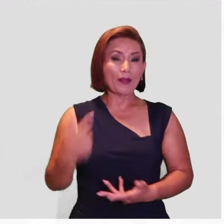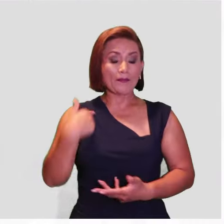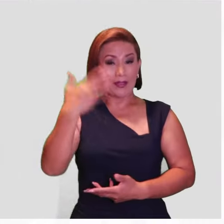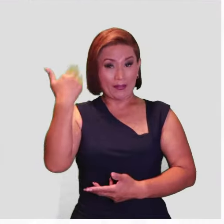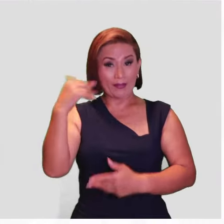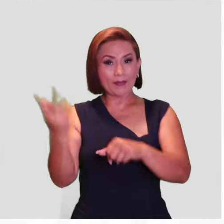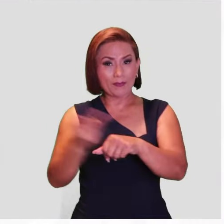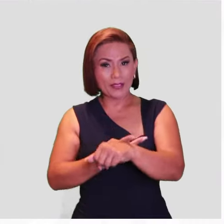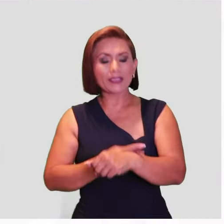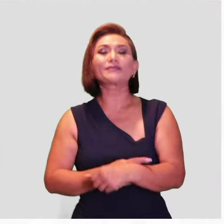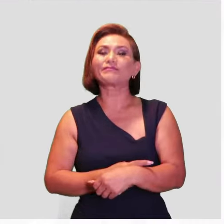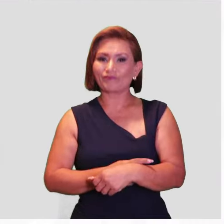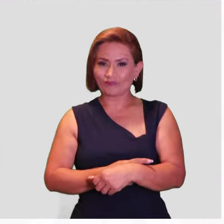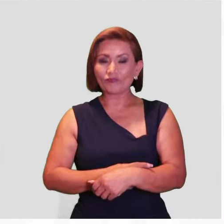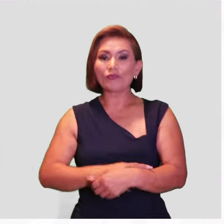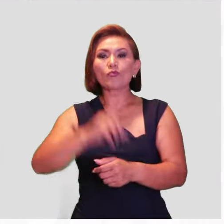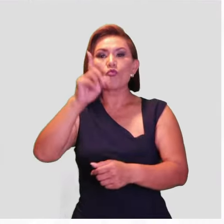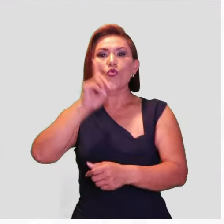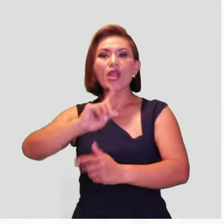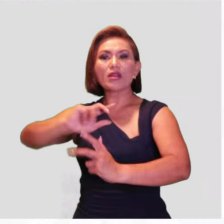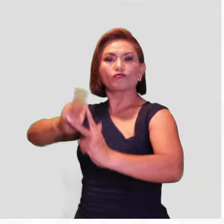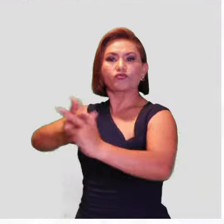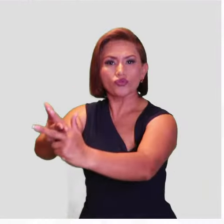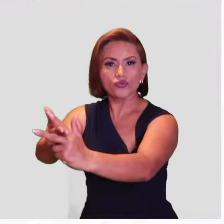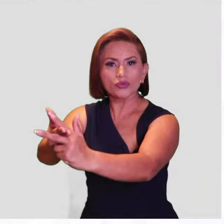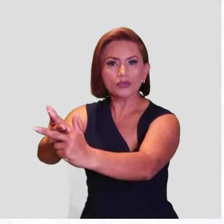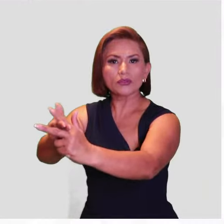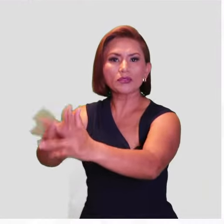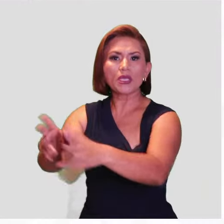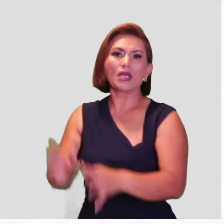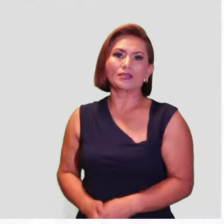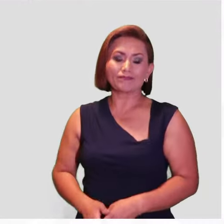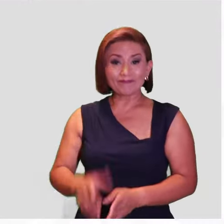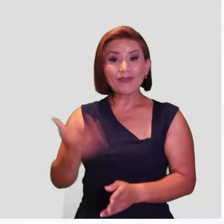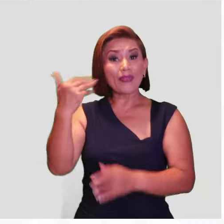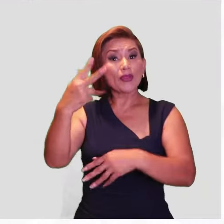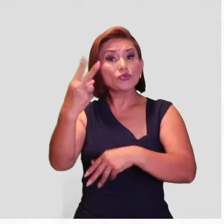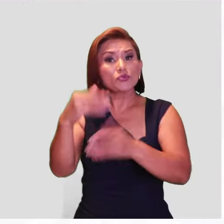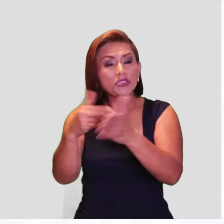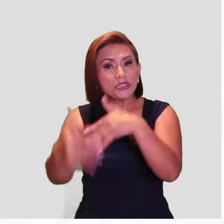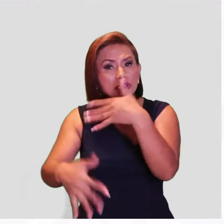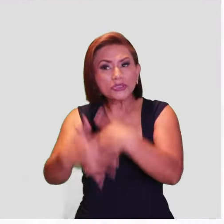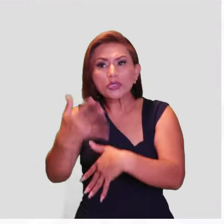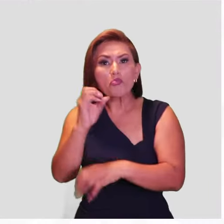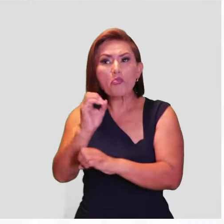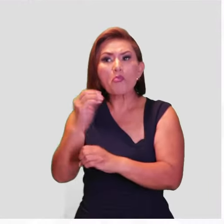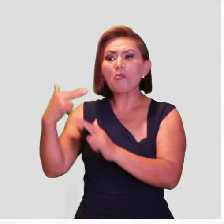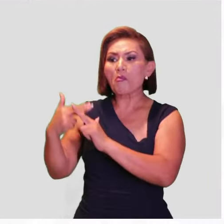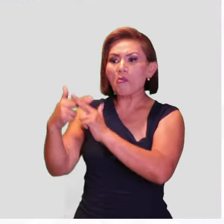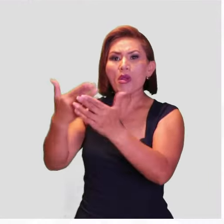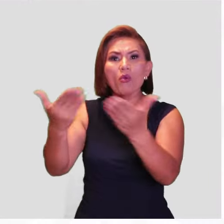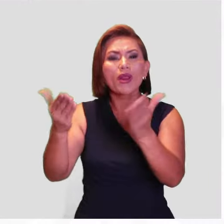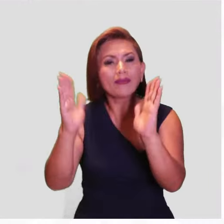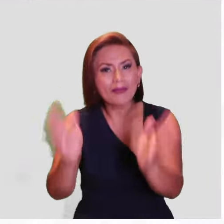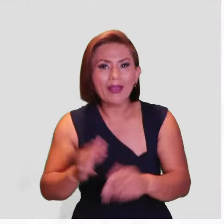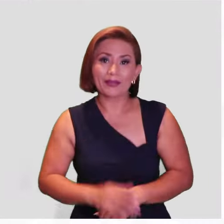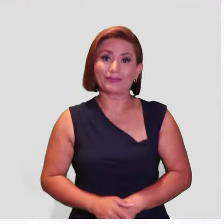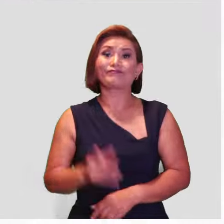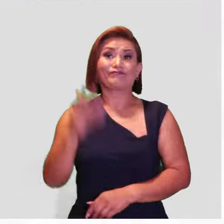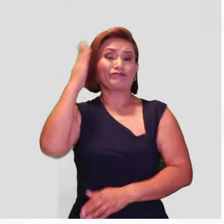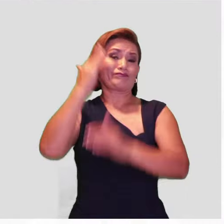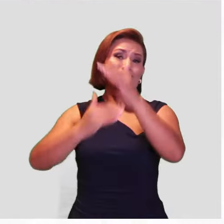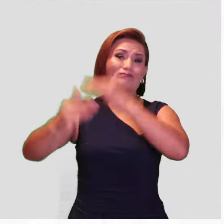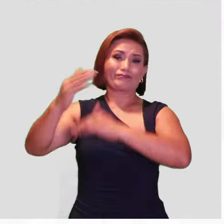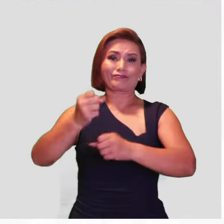2023 el primer caso de feminicidio desde el 2015. Datos obtenidos del Secretariado Ejecutivo del Sistema Nacional de